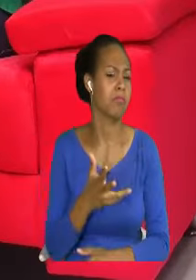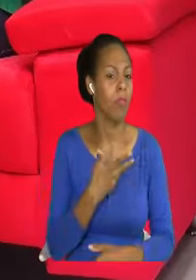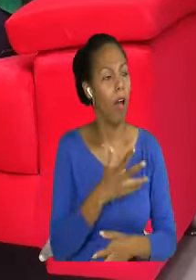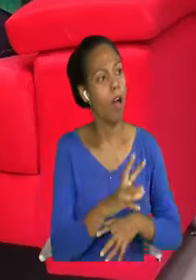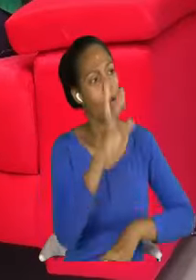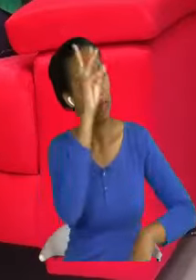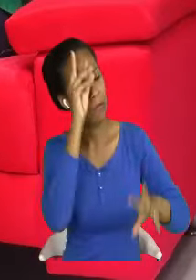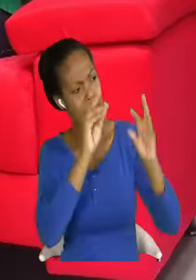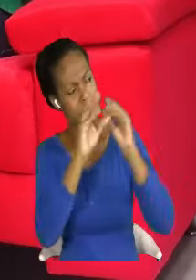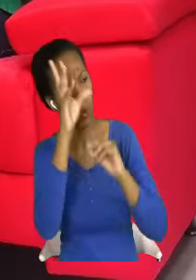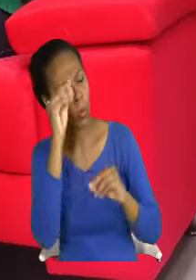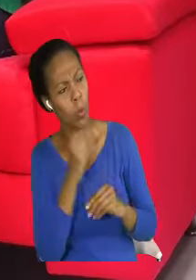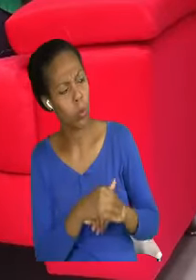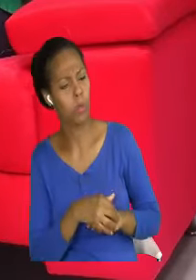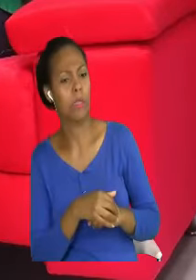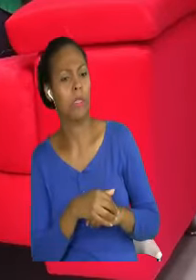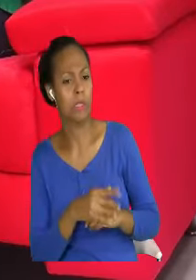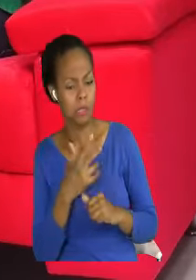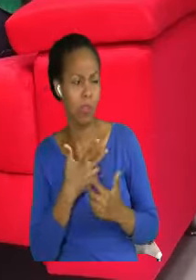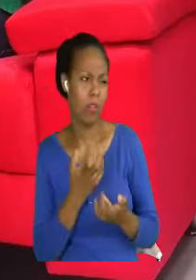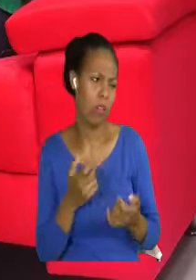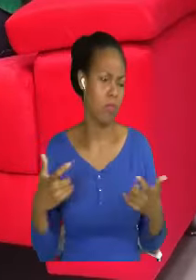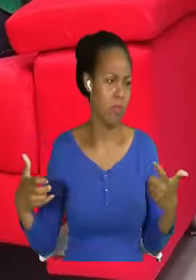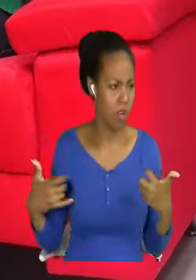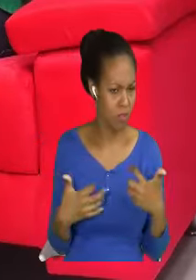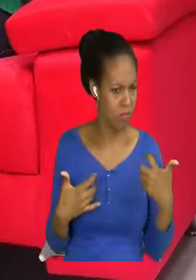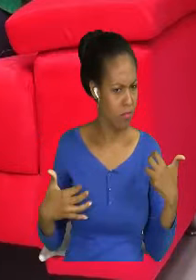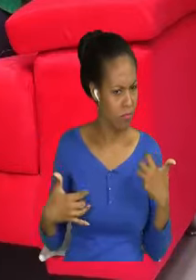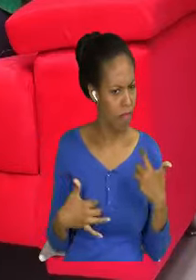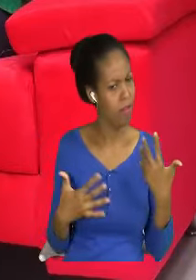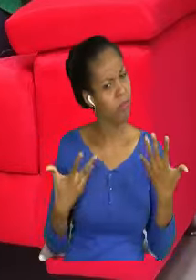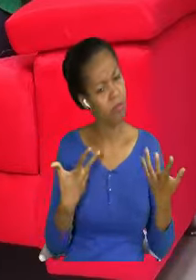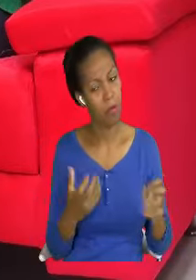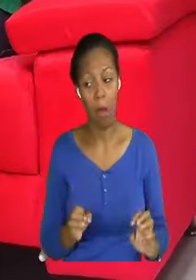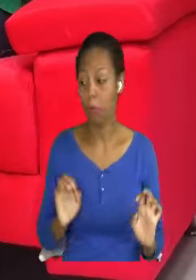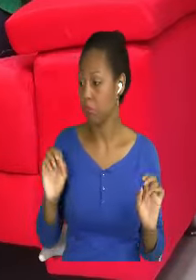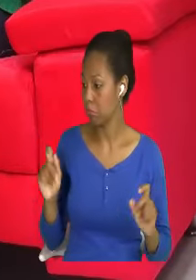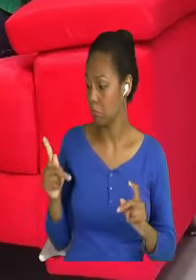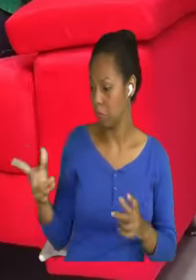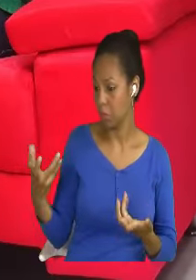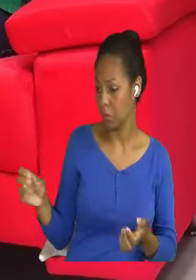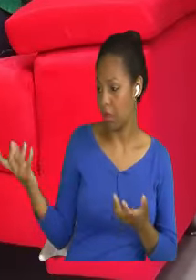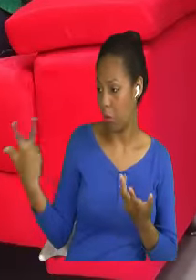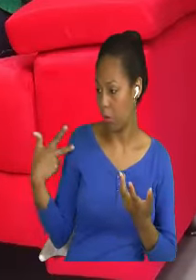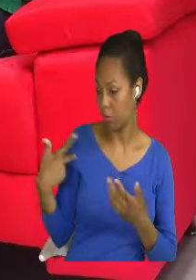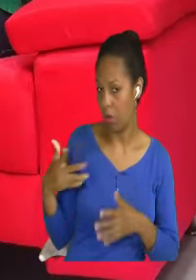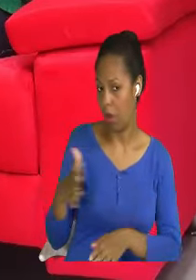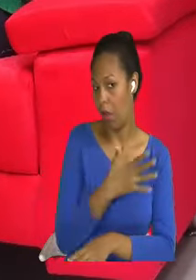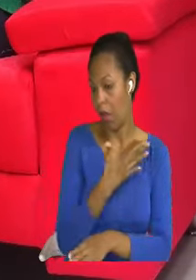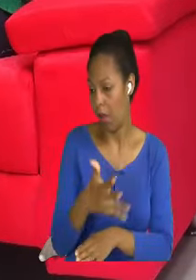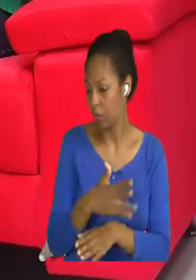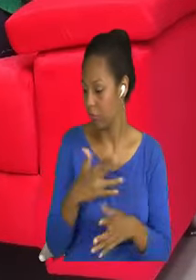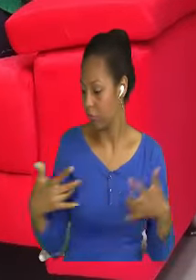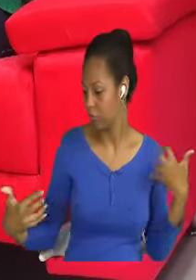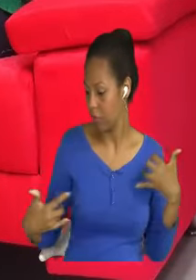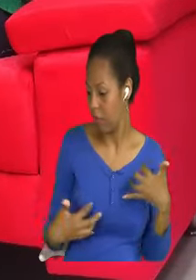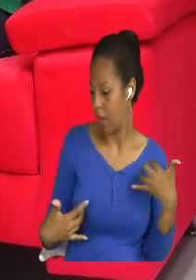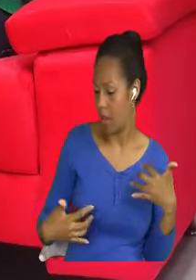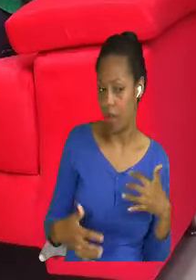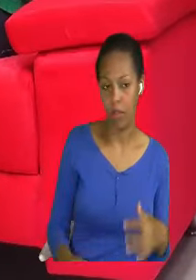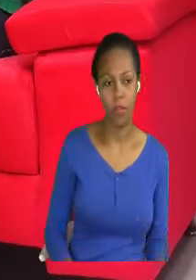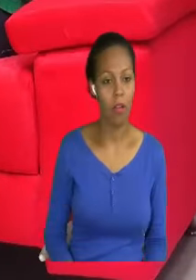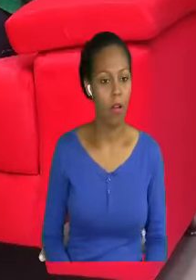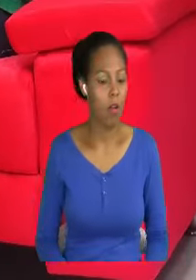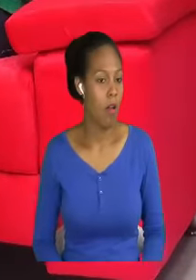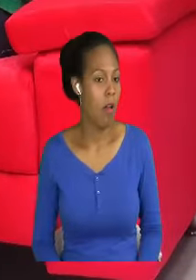muchísimo, le expresé mis ganas de cantar vallenato y en una de esas salió, bueno, hagamos una canción juntos. Y algo que tiene esto la música es que es para